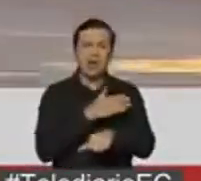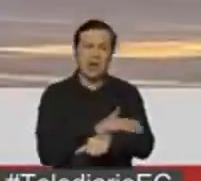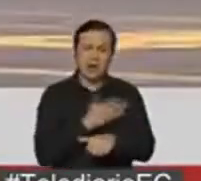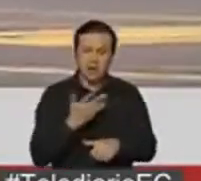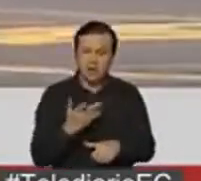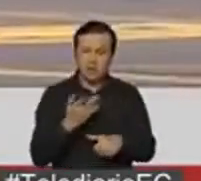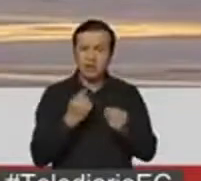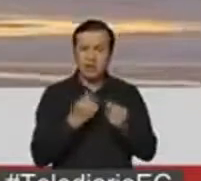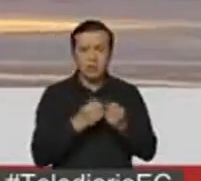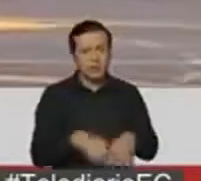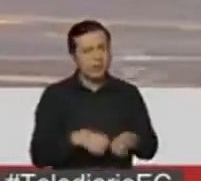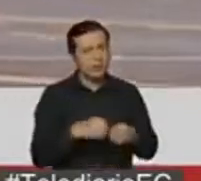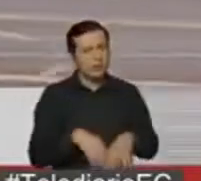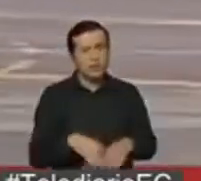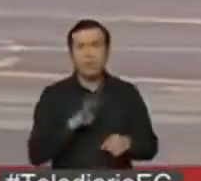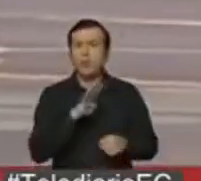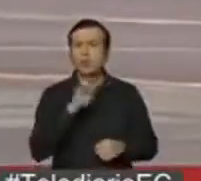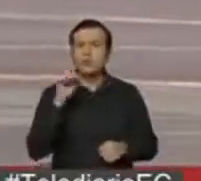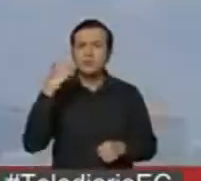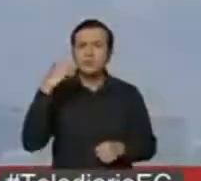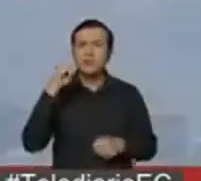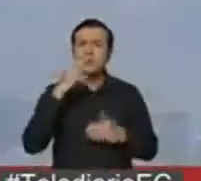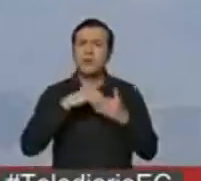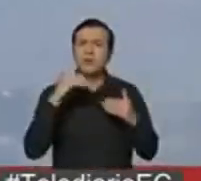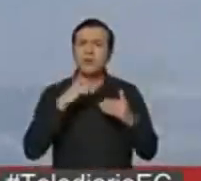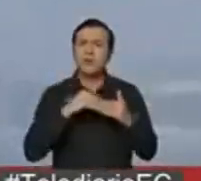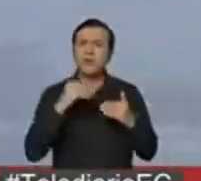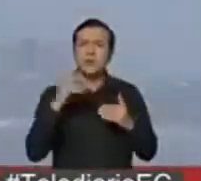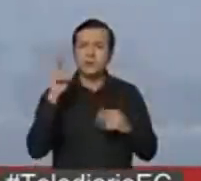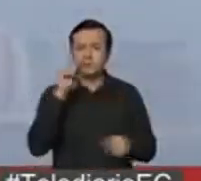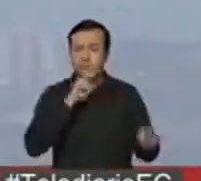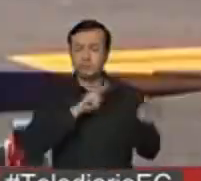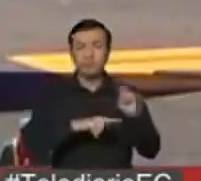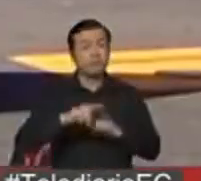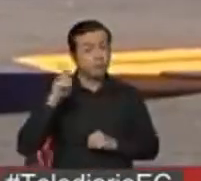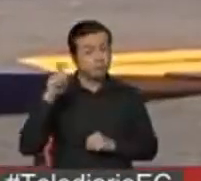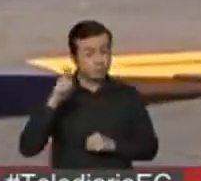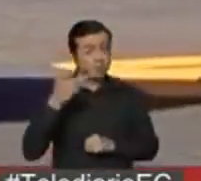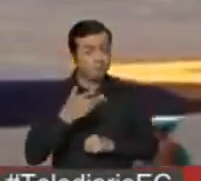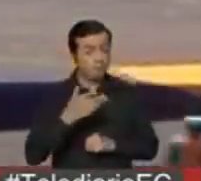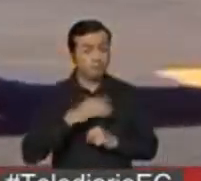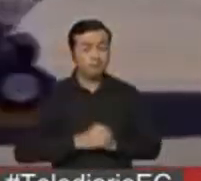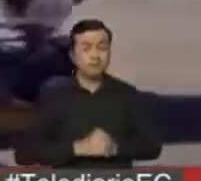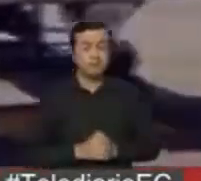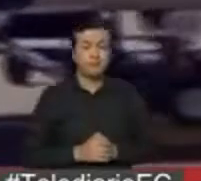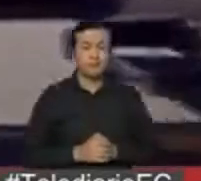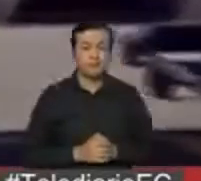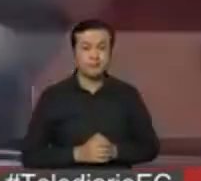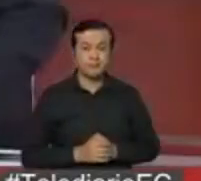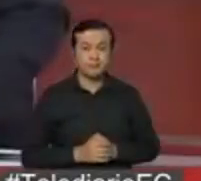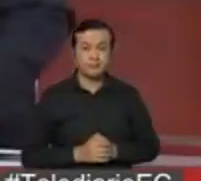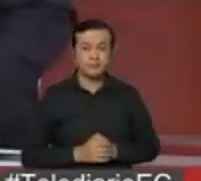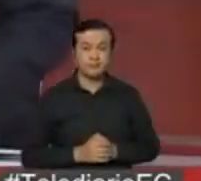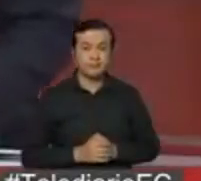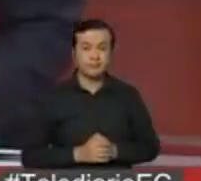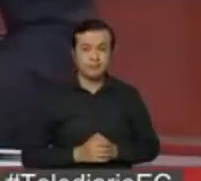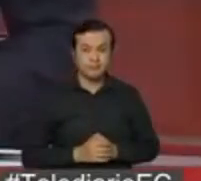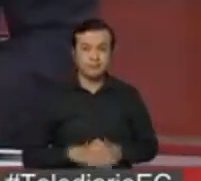dejaron acumular pérdidas por 400 millones de dólares en los últimos 5 años. Verónica Rivadeneira, Ecuador TV.